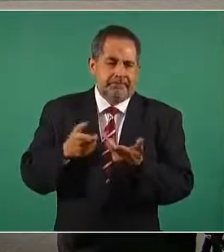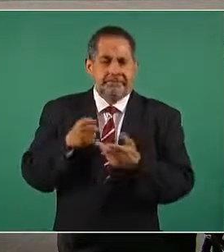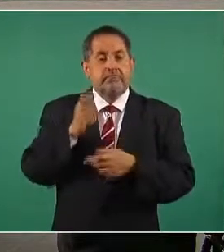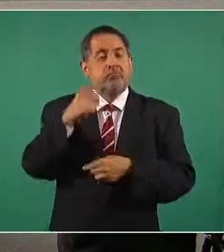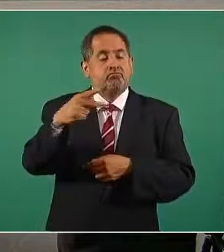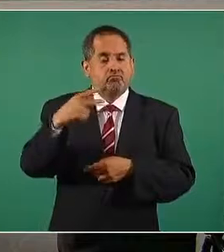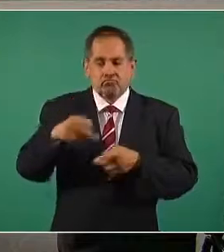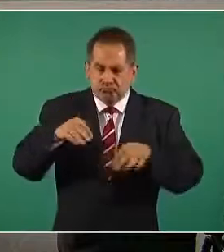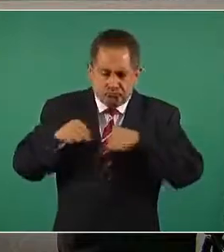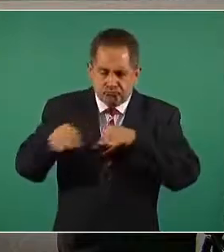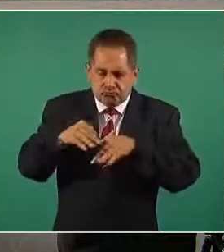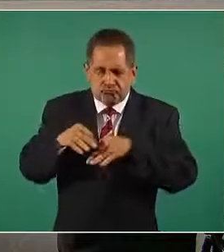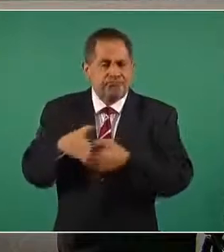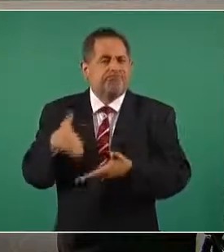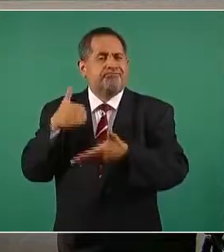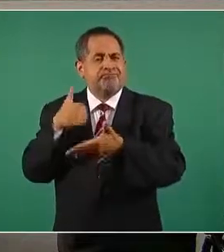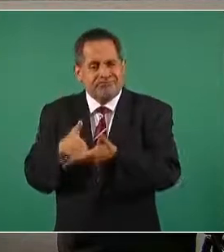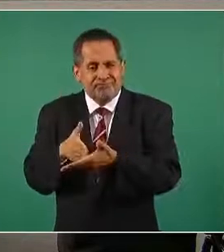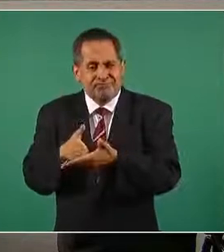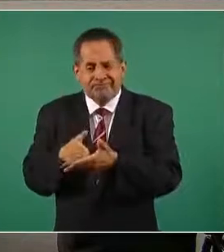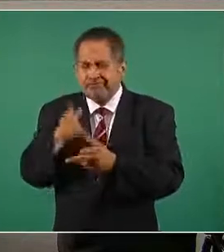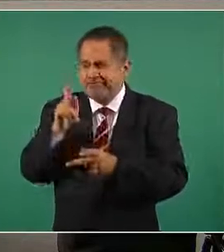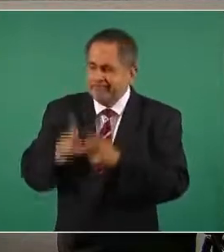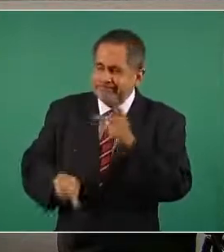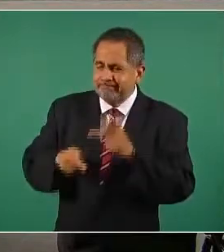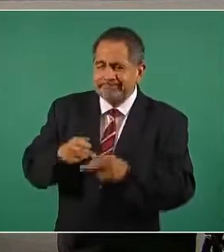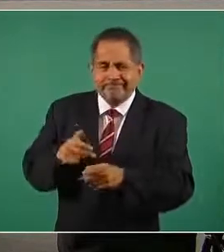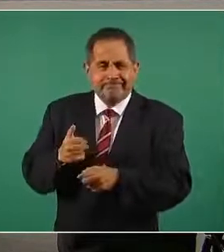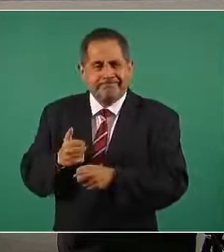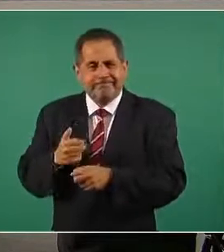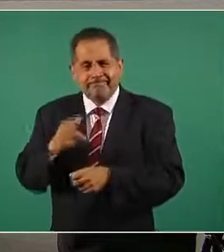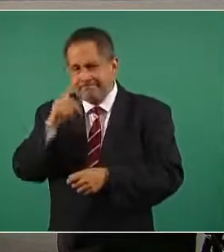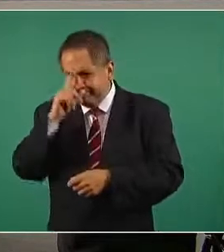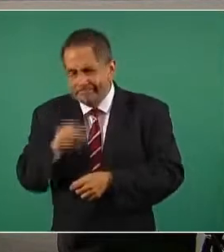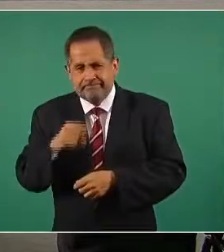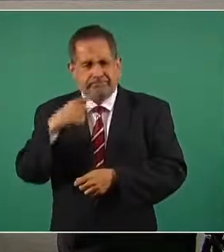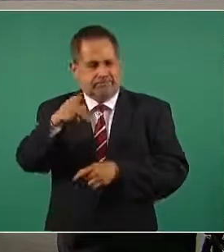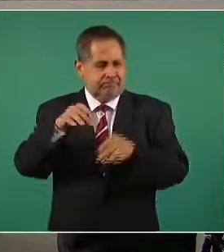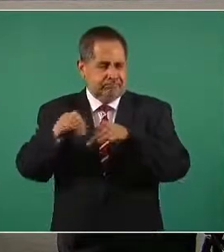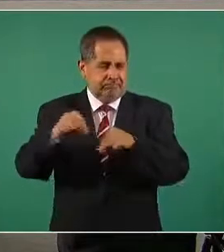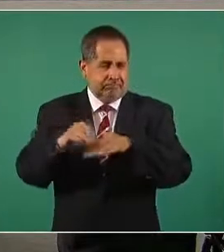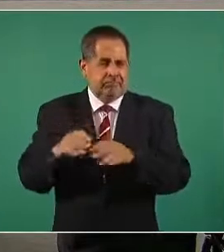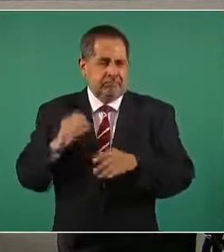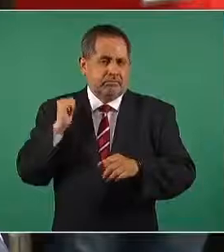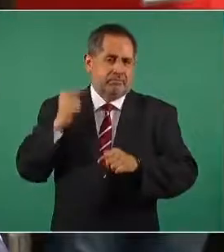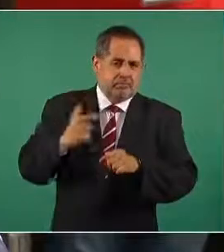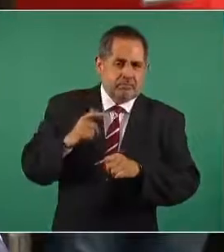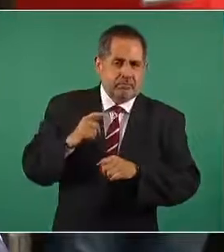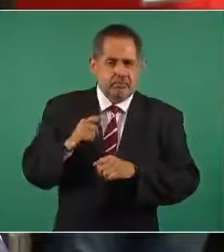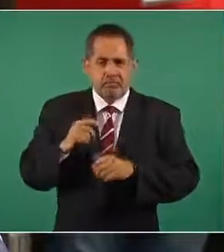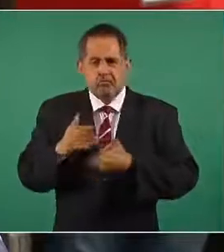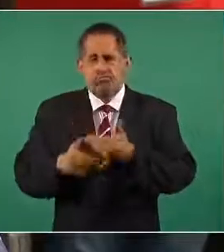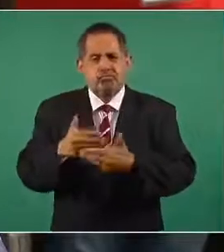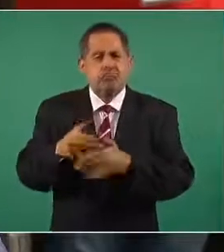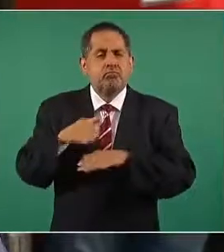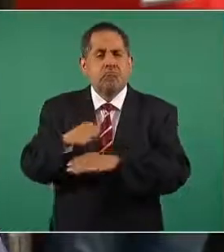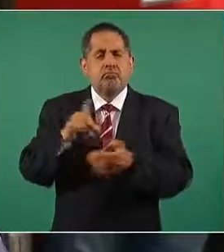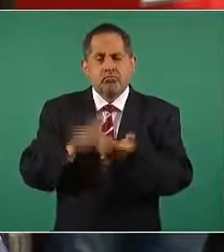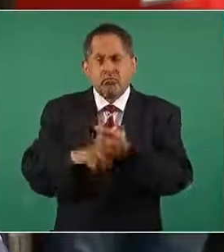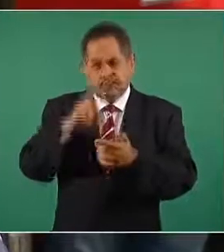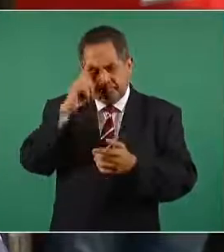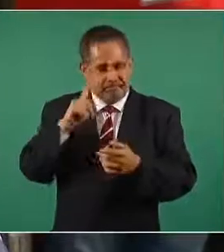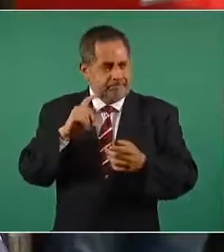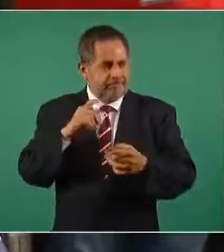un poco ¿advierte usted que frena el trabajo o lo poco que se haya o lo mucho que se haya hecho contra